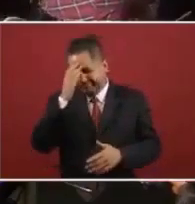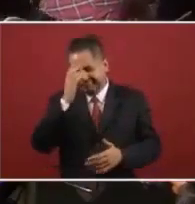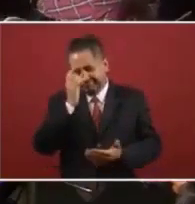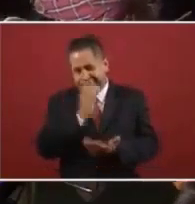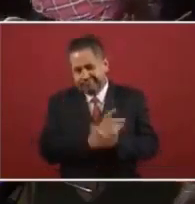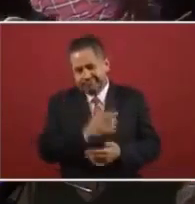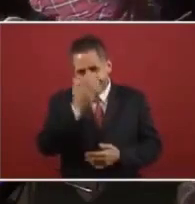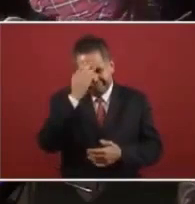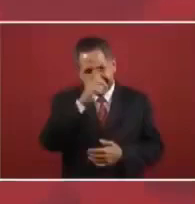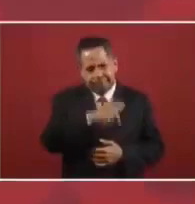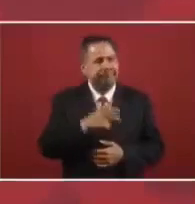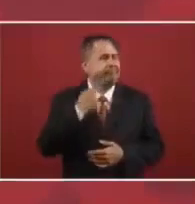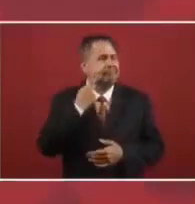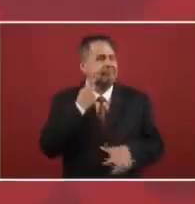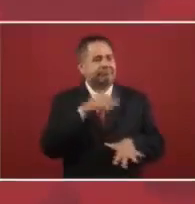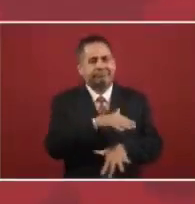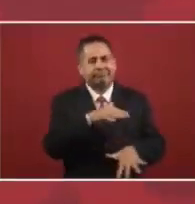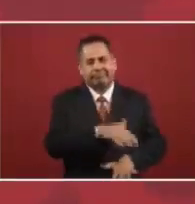y politiquero